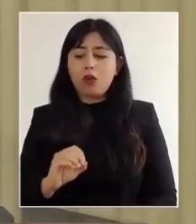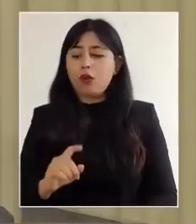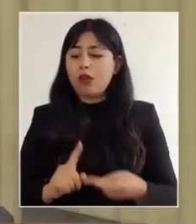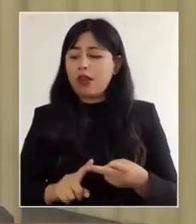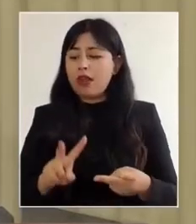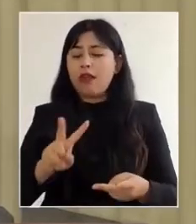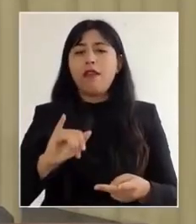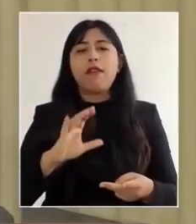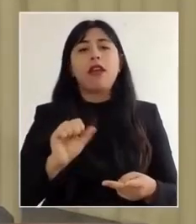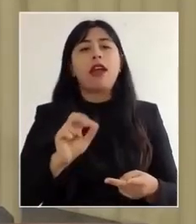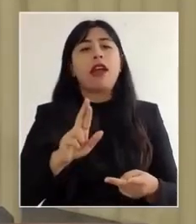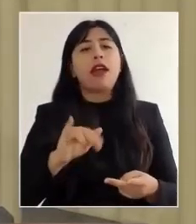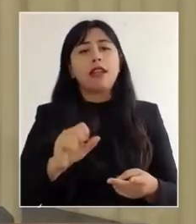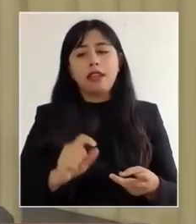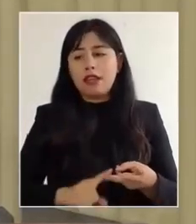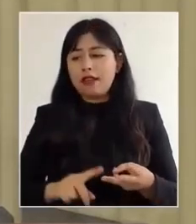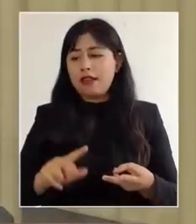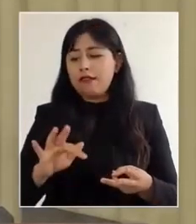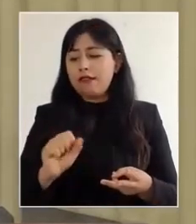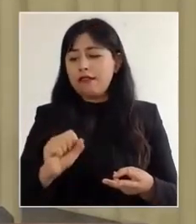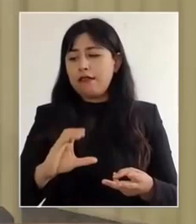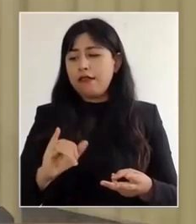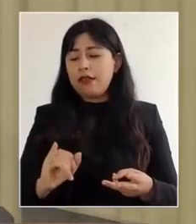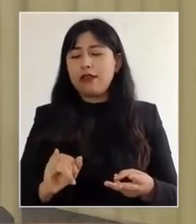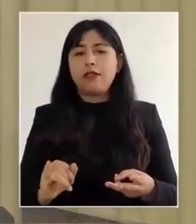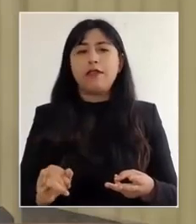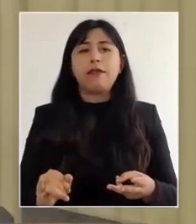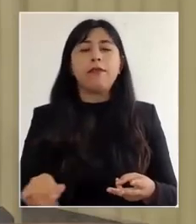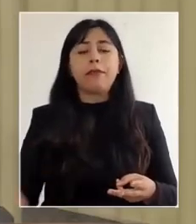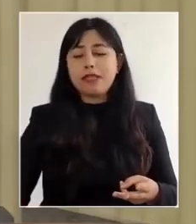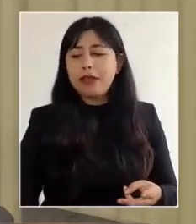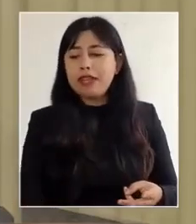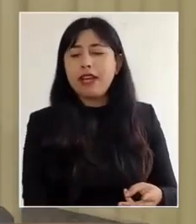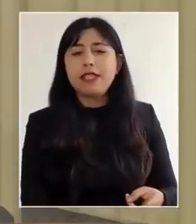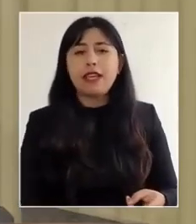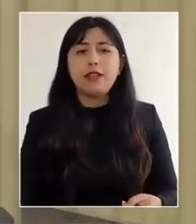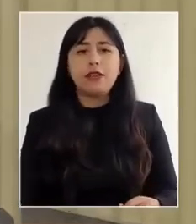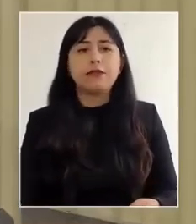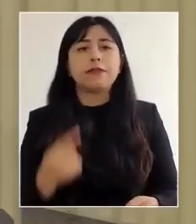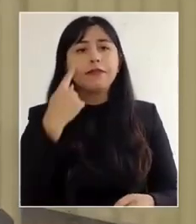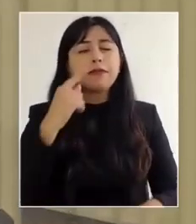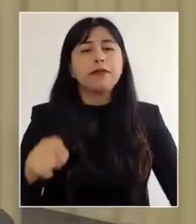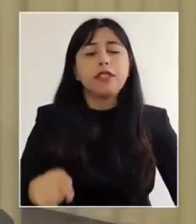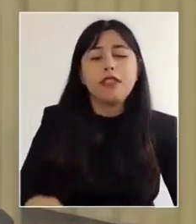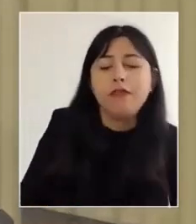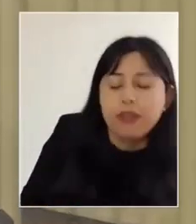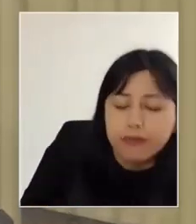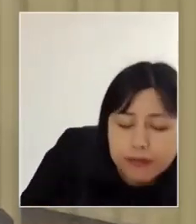faci es tanto y creo que soy producto de eso Hay cosas